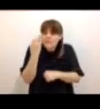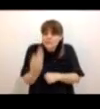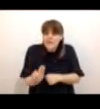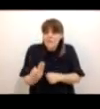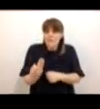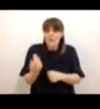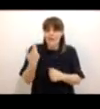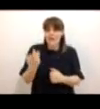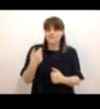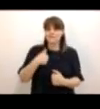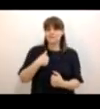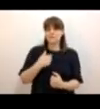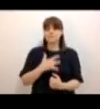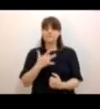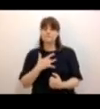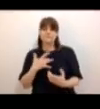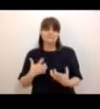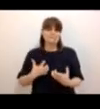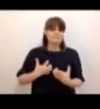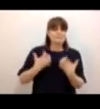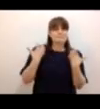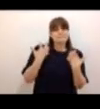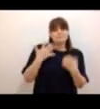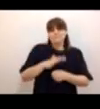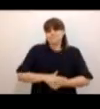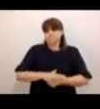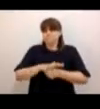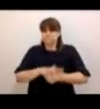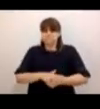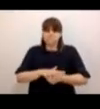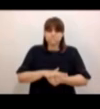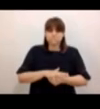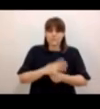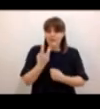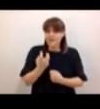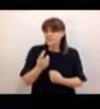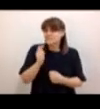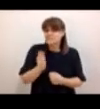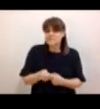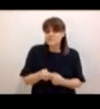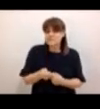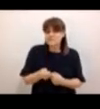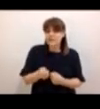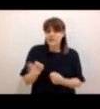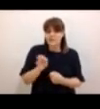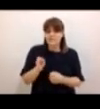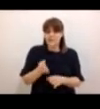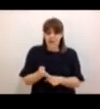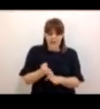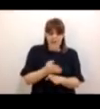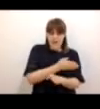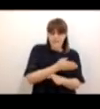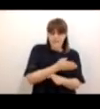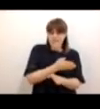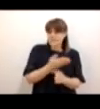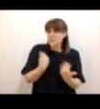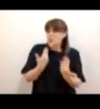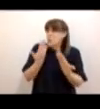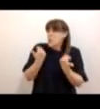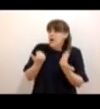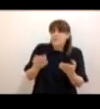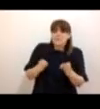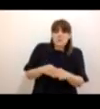de irritabilidad y saturación donde posiblemente si además antes de esto no tenían otros recursos